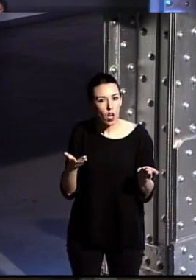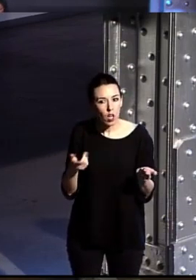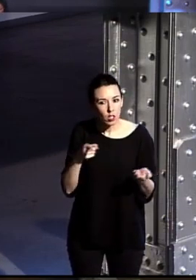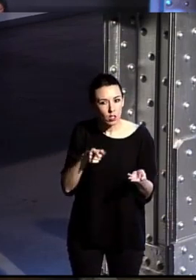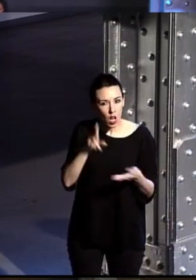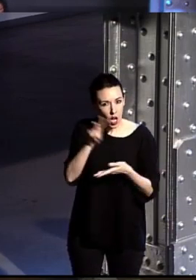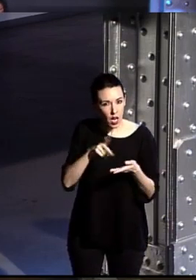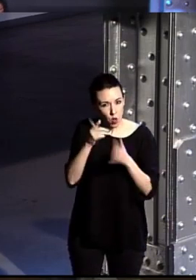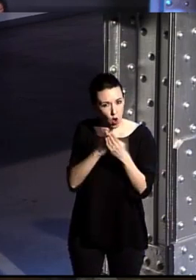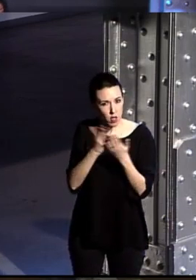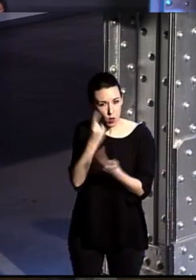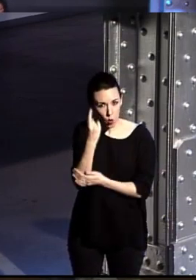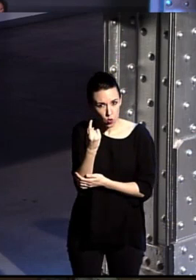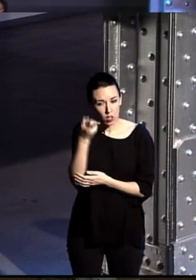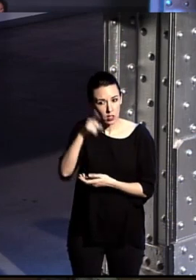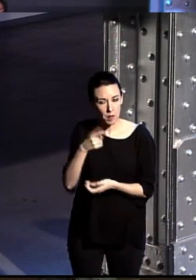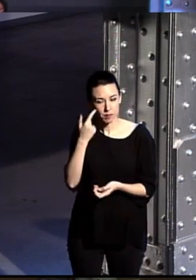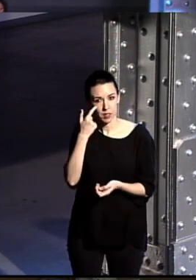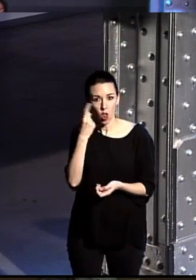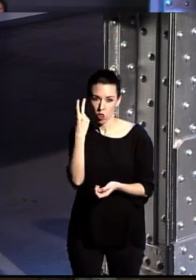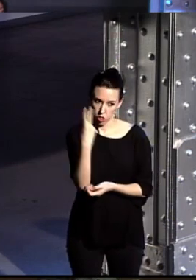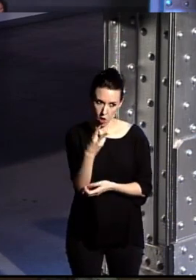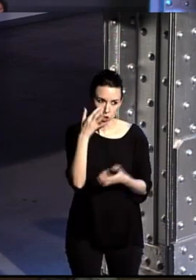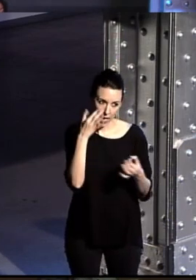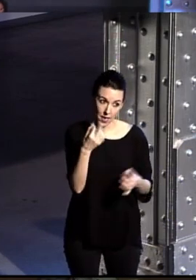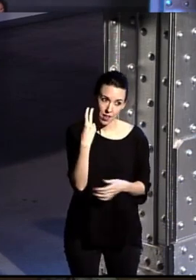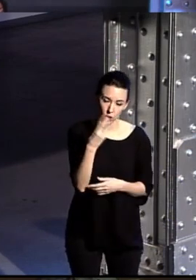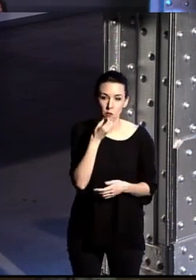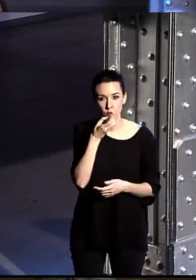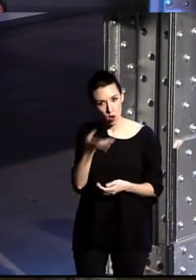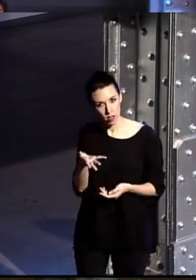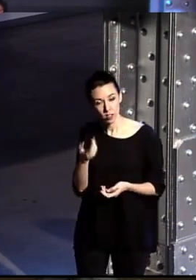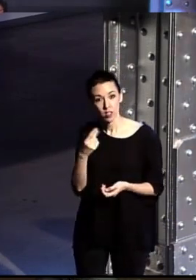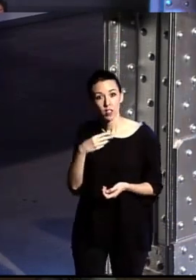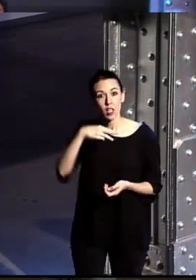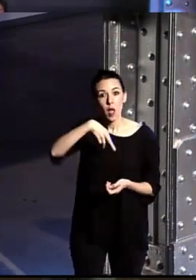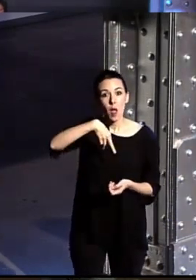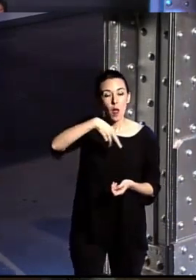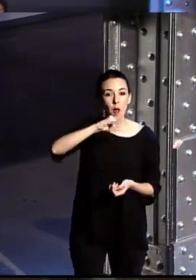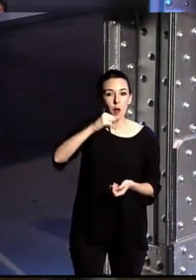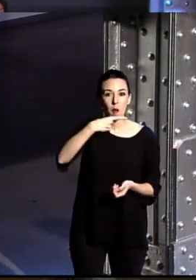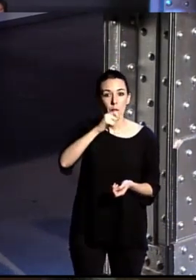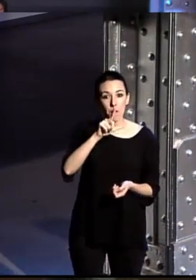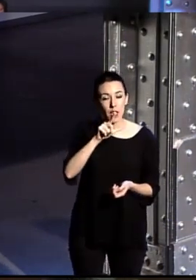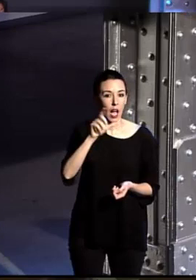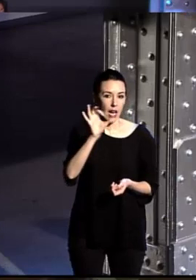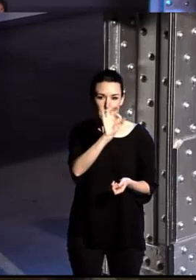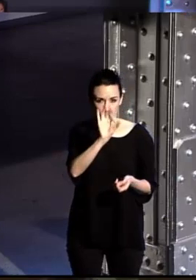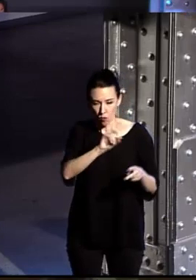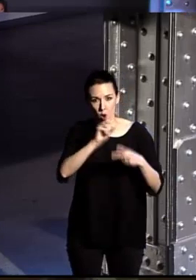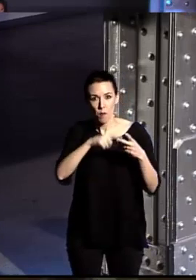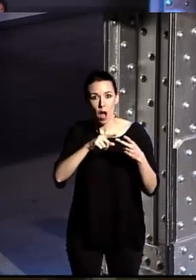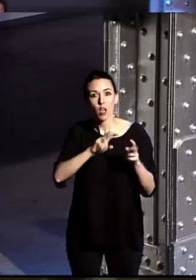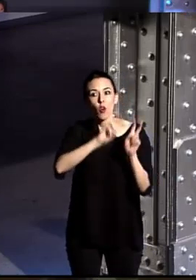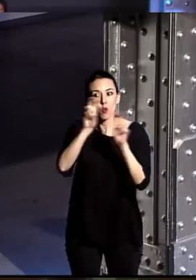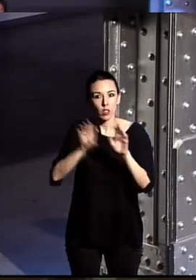Ya sé que ha salido una obra de Verne y que además te llamó la atención dos obras de Verne. Miguel Strogoff y La Vuelta al Mundo en 80 días, sin